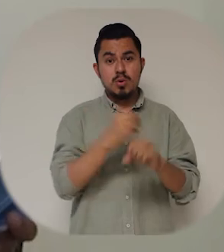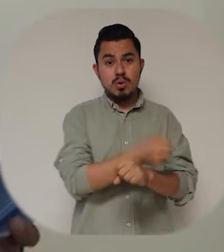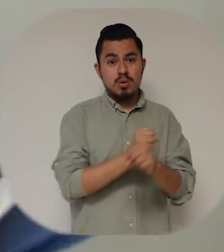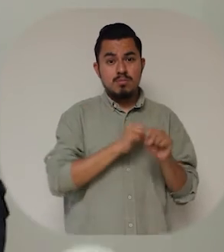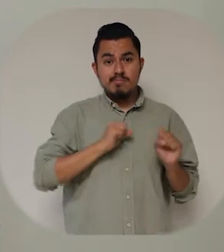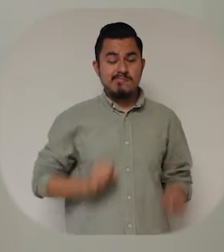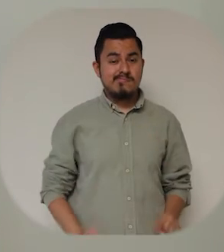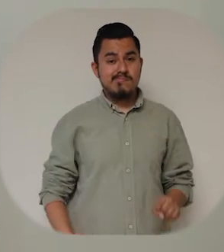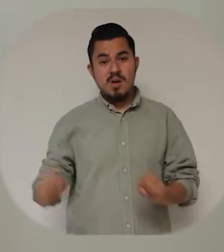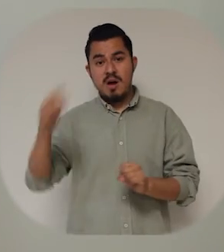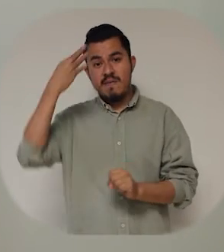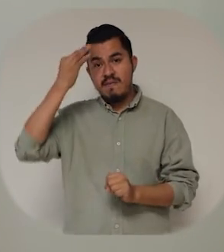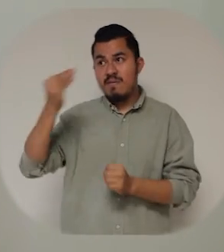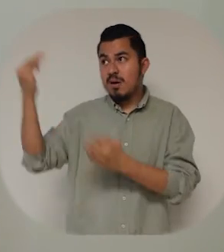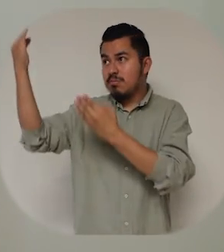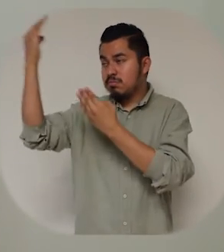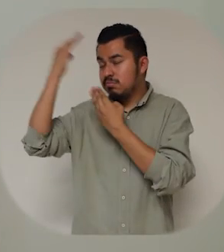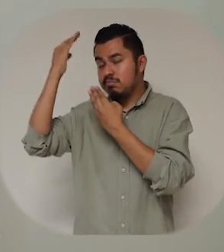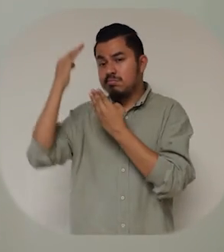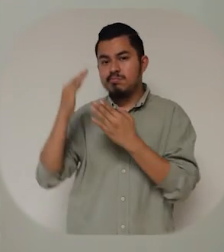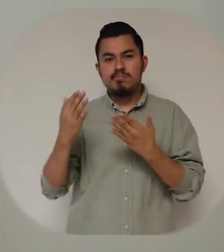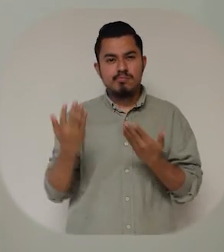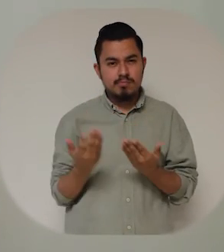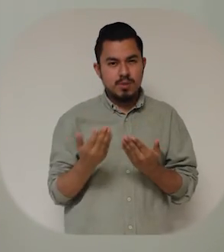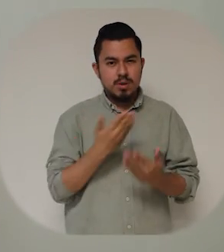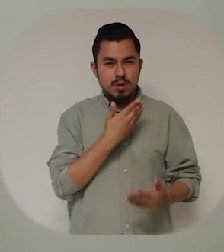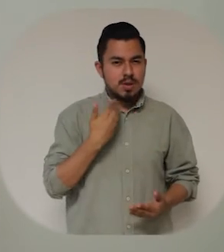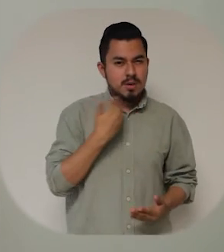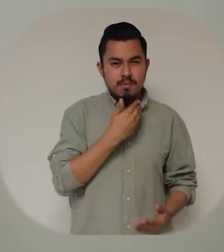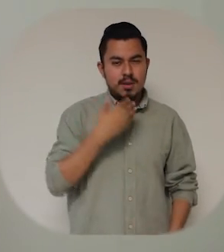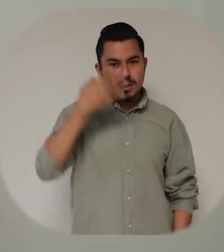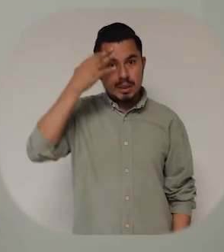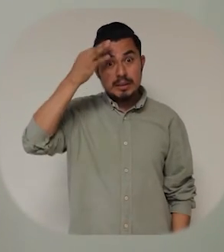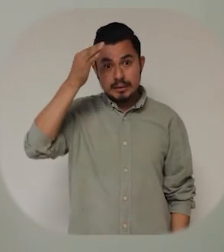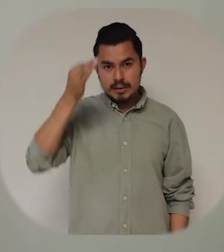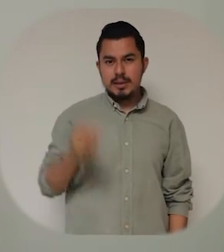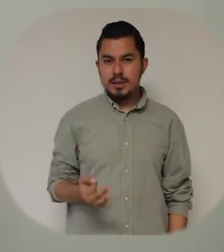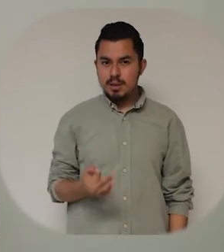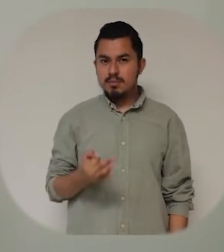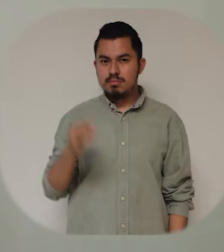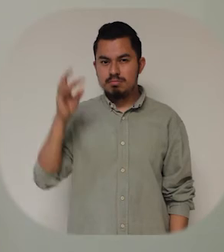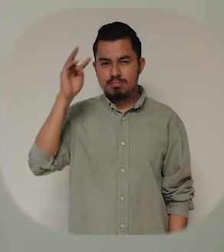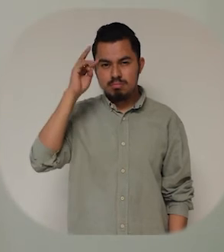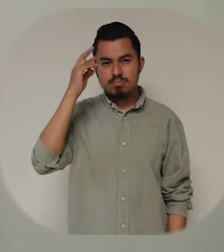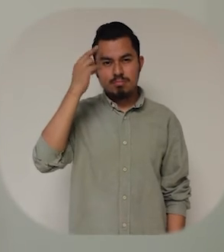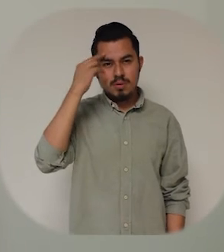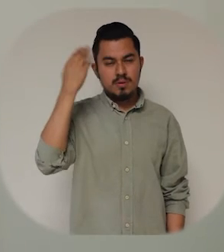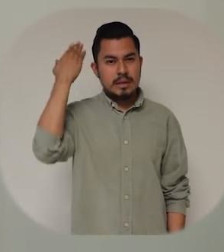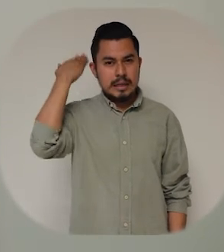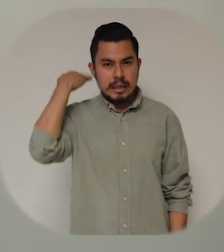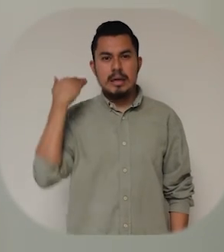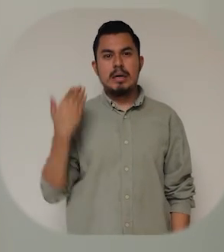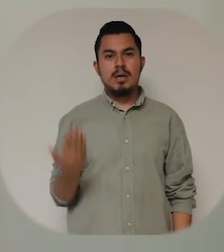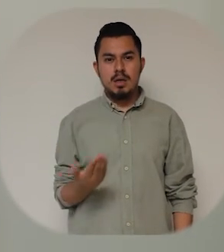a la fe. Así que el haber creído quiere decir que